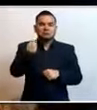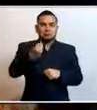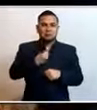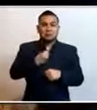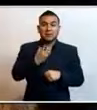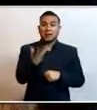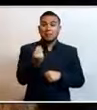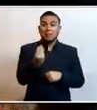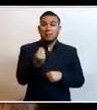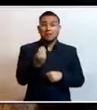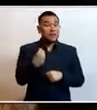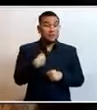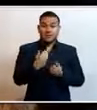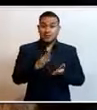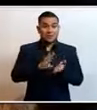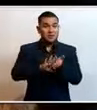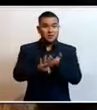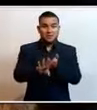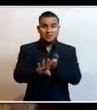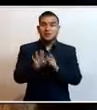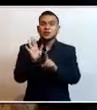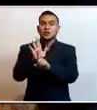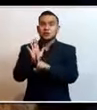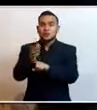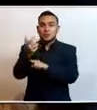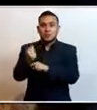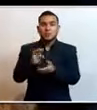miedo les dio, tal vez que no les íbamos a pagar los salarios.